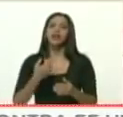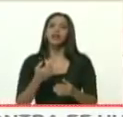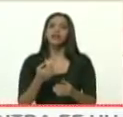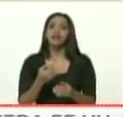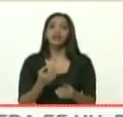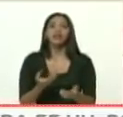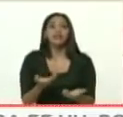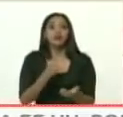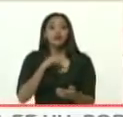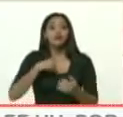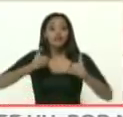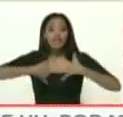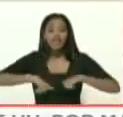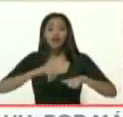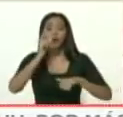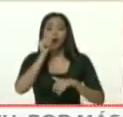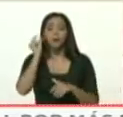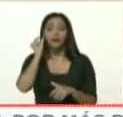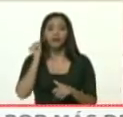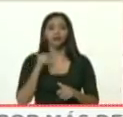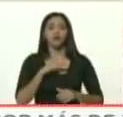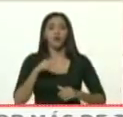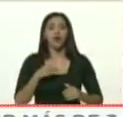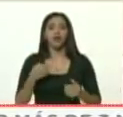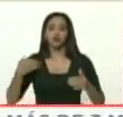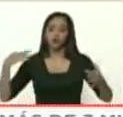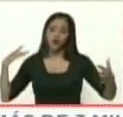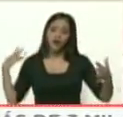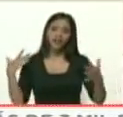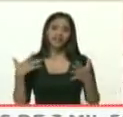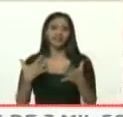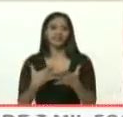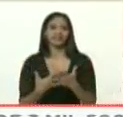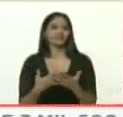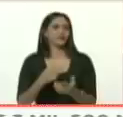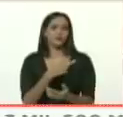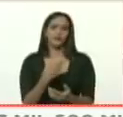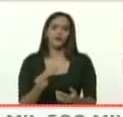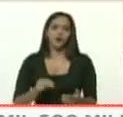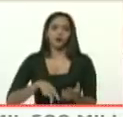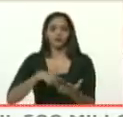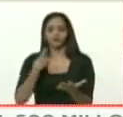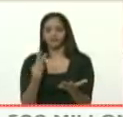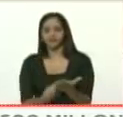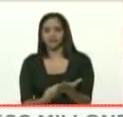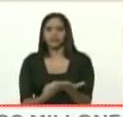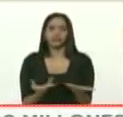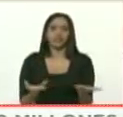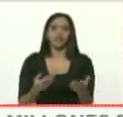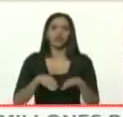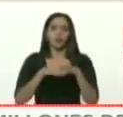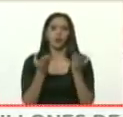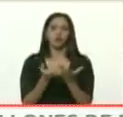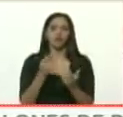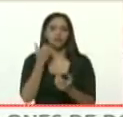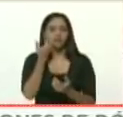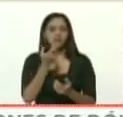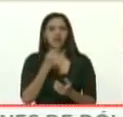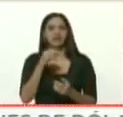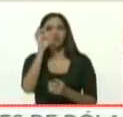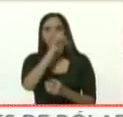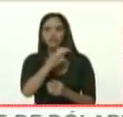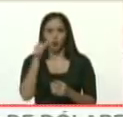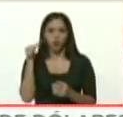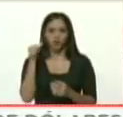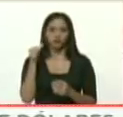de que nuestros hijos, nuestras hijas, nuestra descendencia no caiga en este mundo pues tan dañino como el mundo de las drogas. Hacemos una